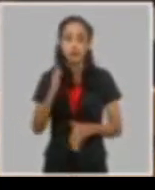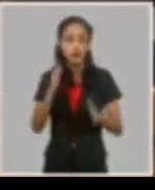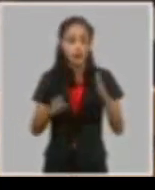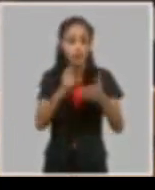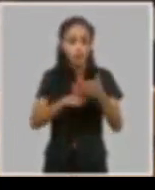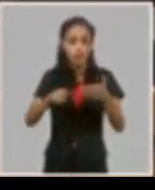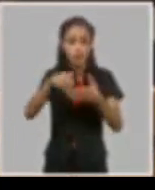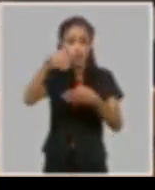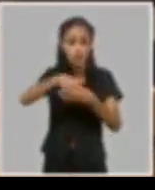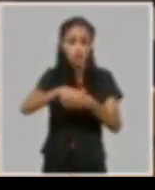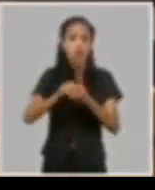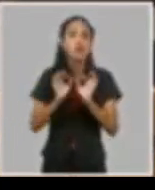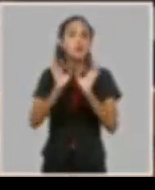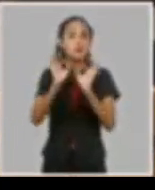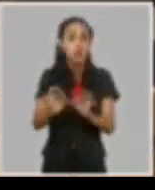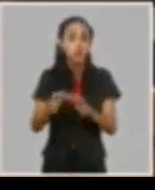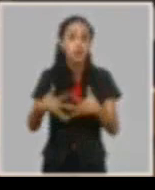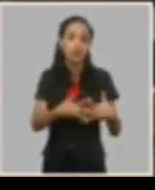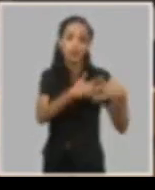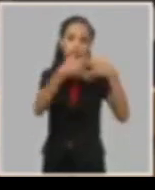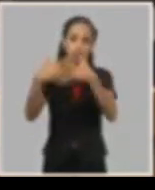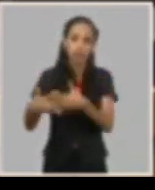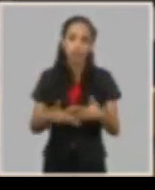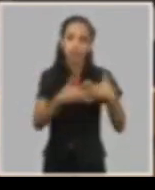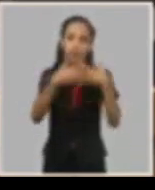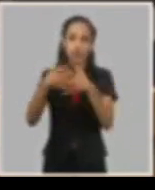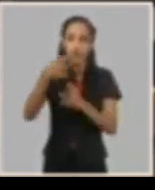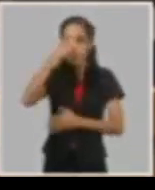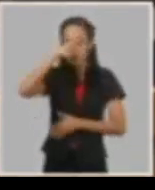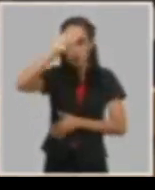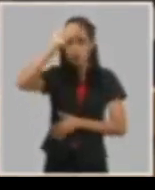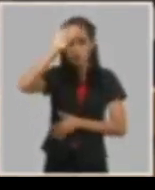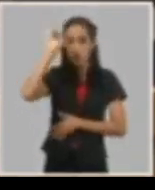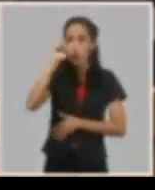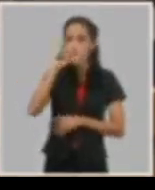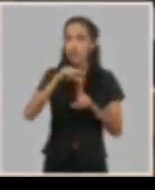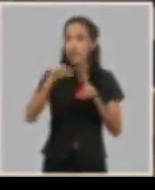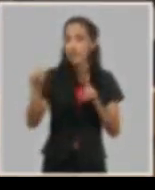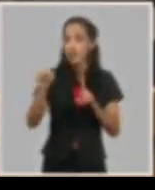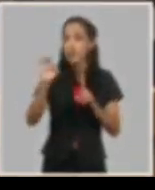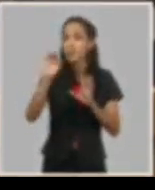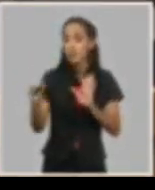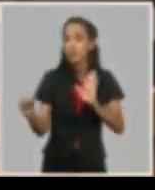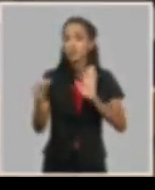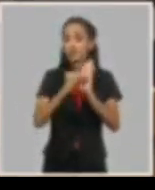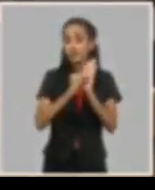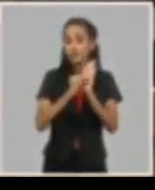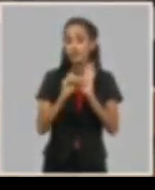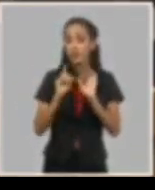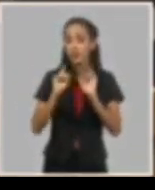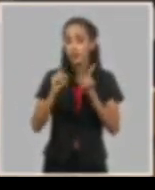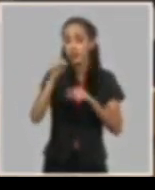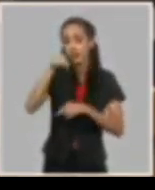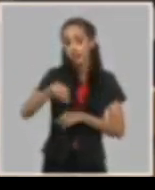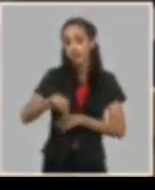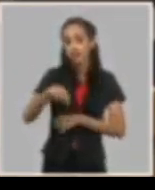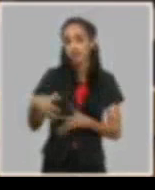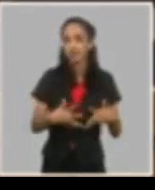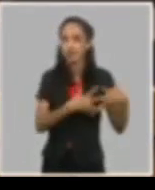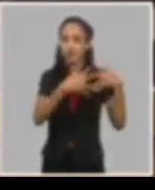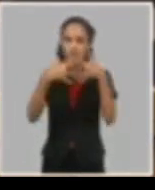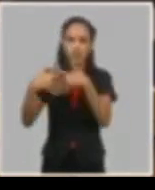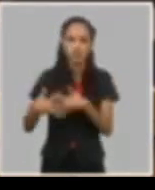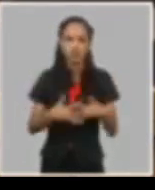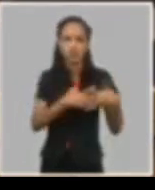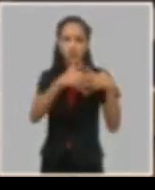nuestros vecinos del norte y cuba volvió a convertirse en asunto de la agenda electoral domestica llovieron amenazas